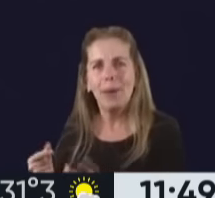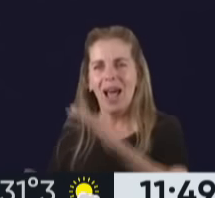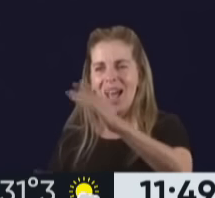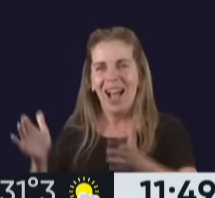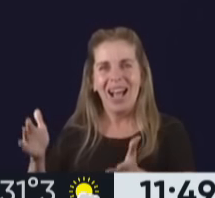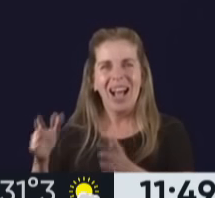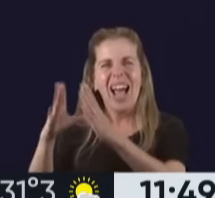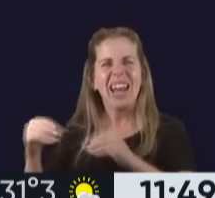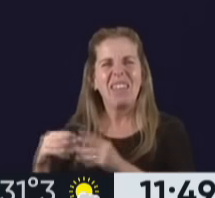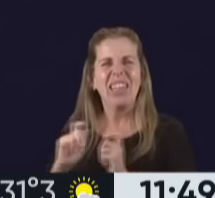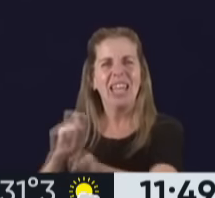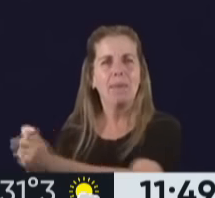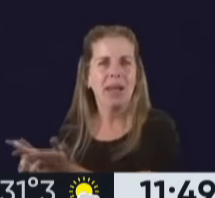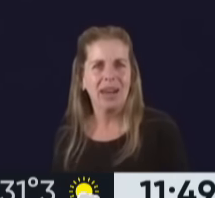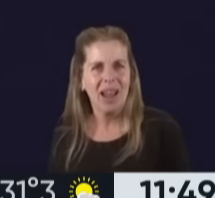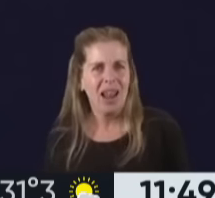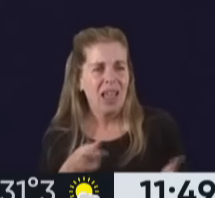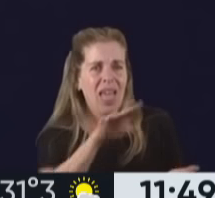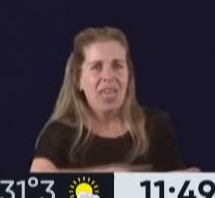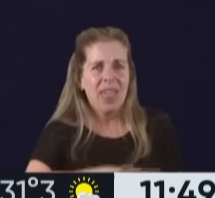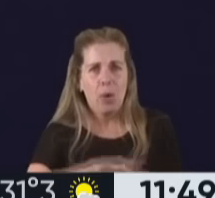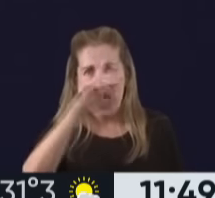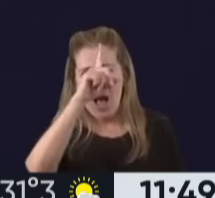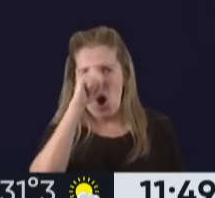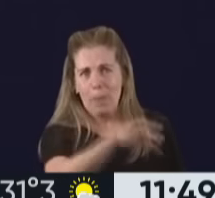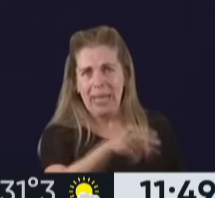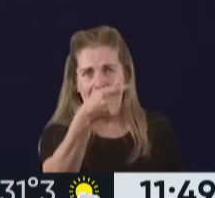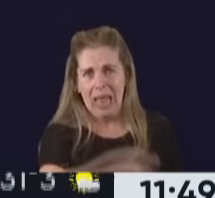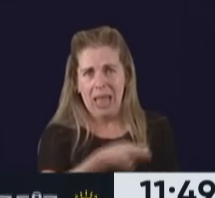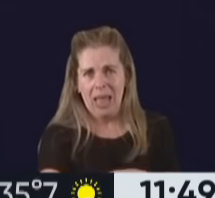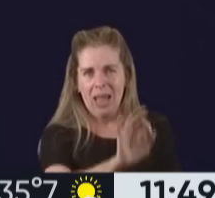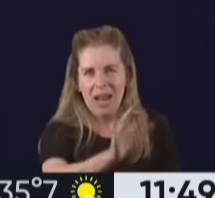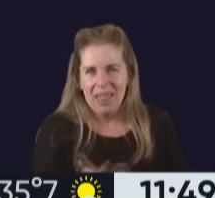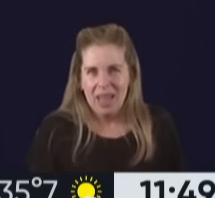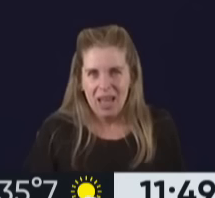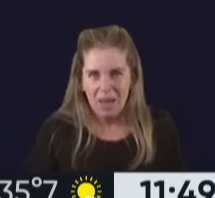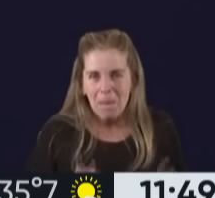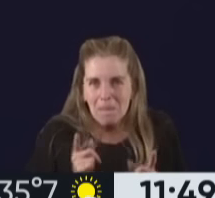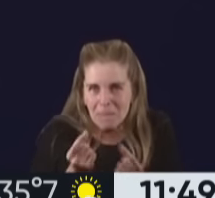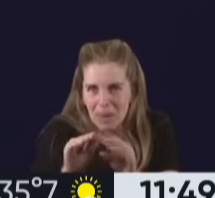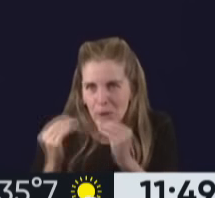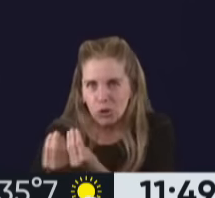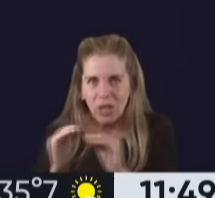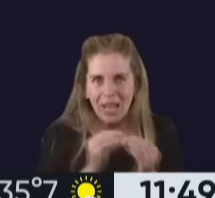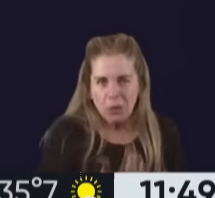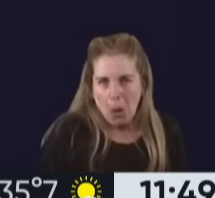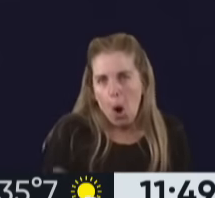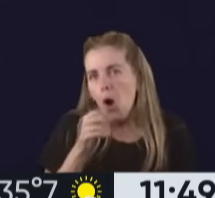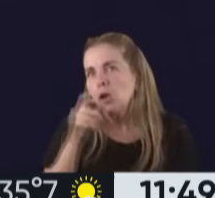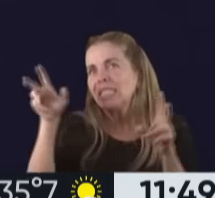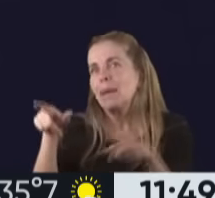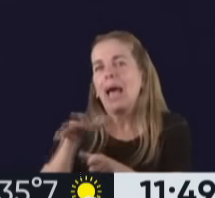a solventar la salud de sus ciudadanos. Yo puse de ejemplo las cajas navideñas, la perspectiva de género, pero hay